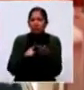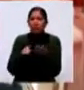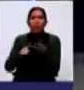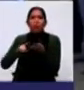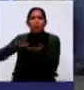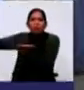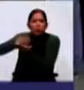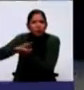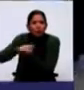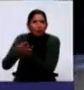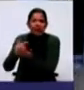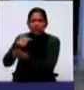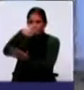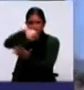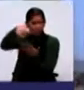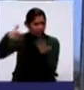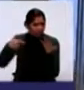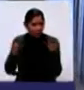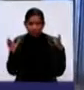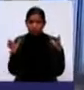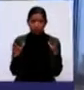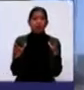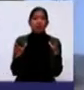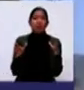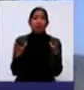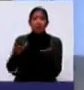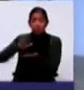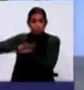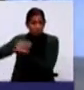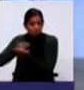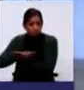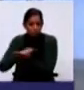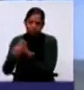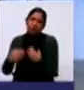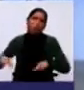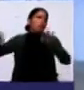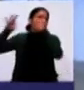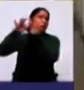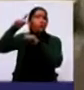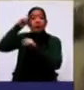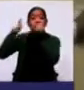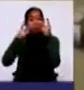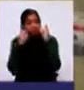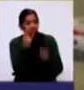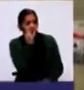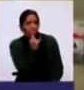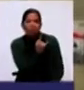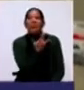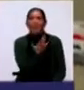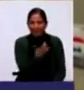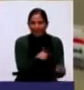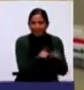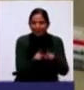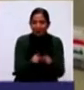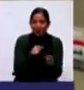por ejemplo, que es uno de los elementos que se constituye también en un atractivo para el turismo. Son estos